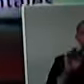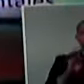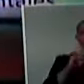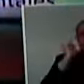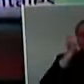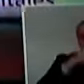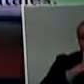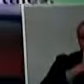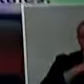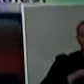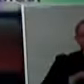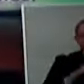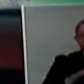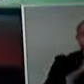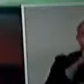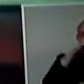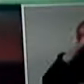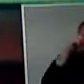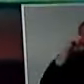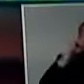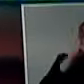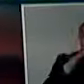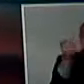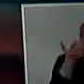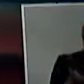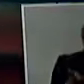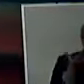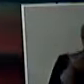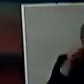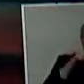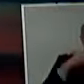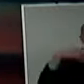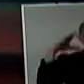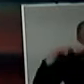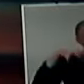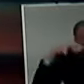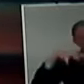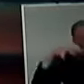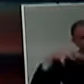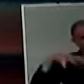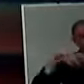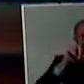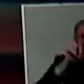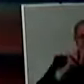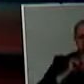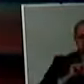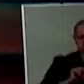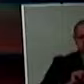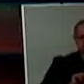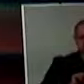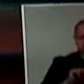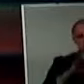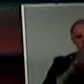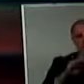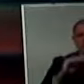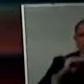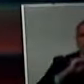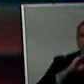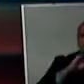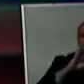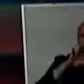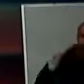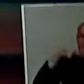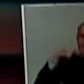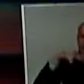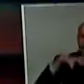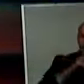Santa Espíritu y Cienfuegos, las lluvias, pero ya disminuyendo gradualmente a partir de la madrugada, pero se